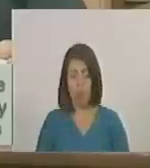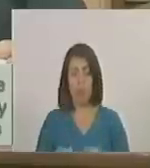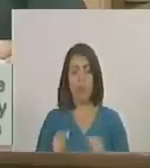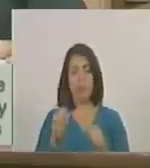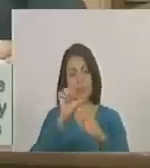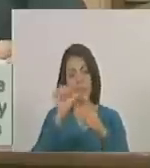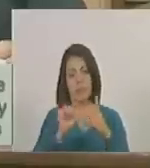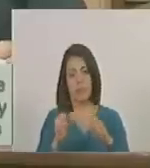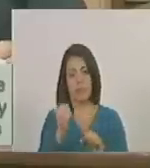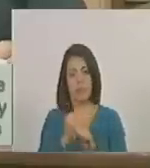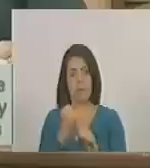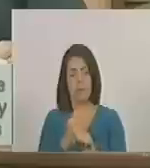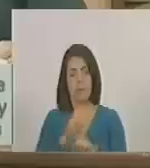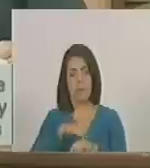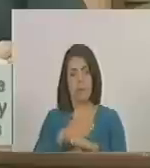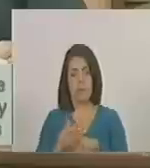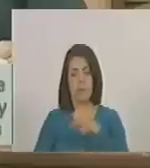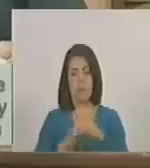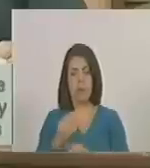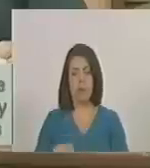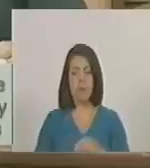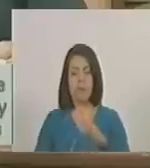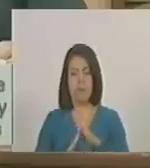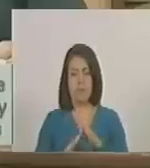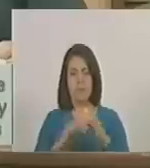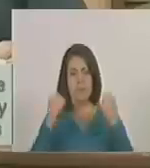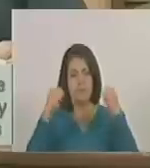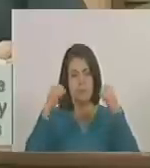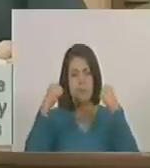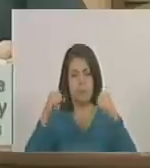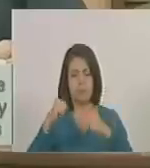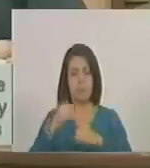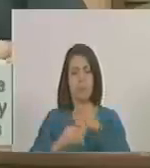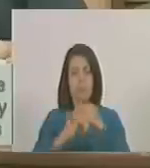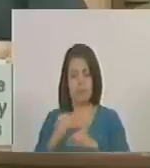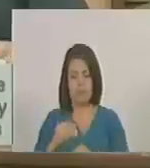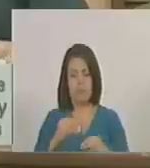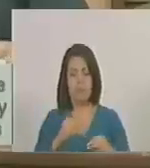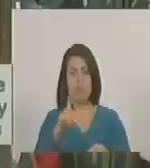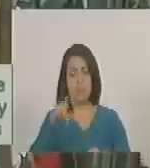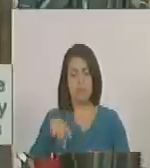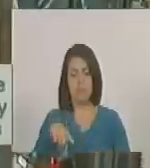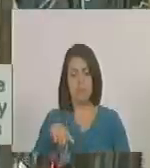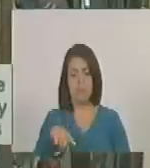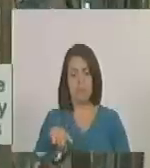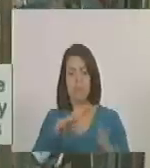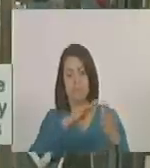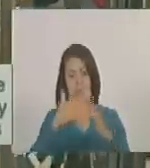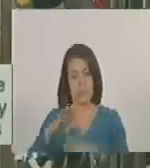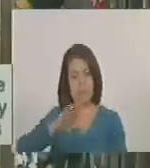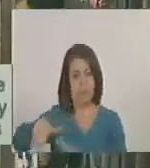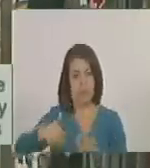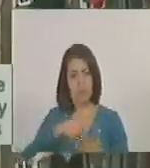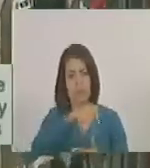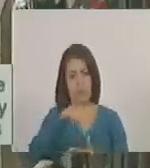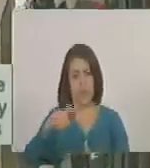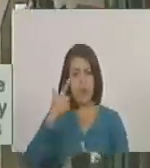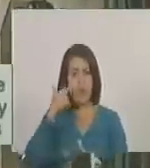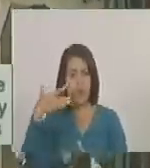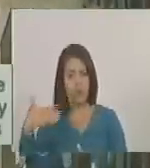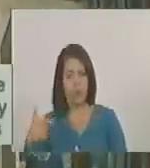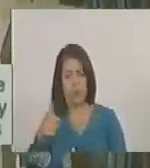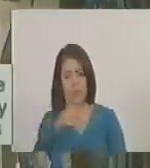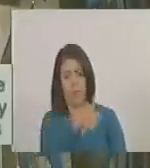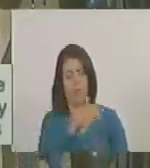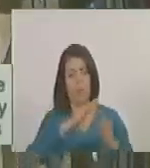de las áreas de trabajo dependerá de la realidad, las prácticas tradicionales, las necesidades colectivas y las costumbres de